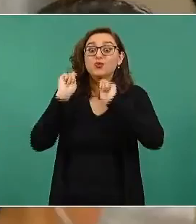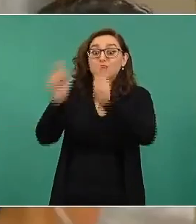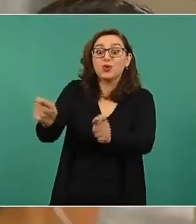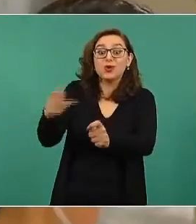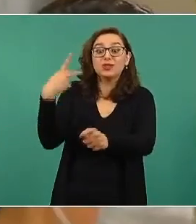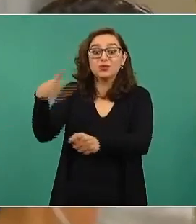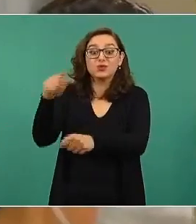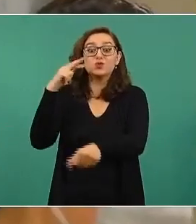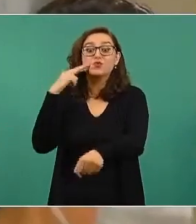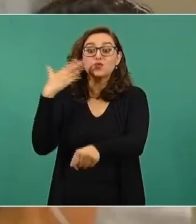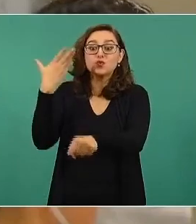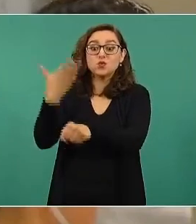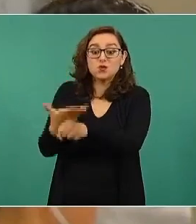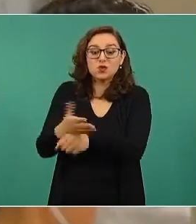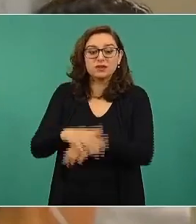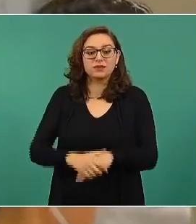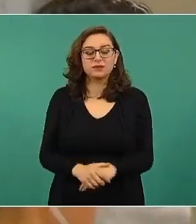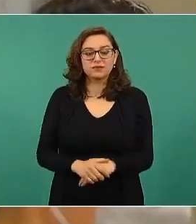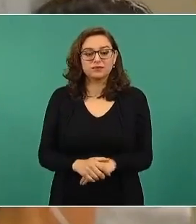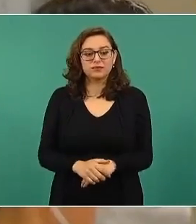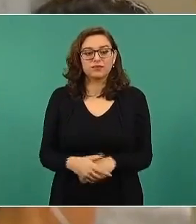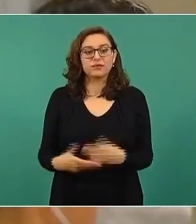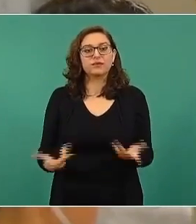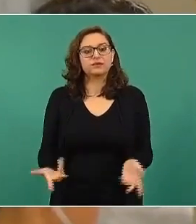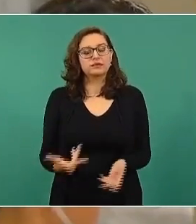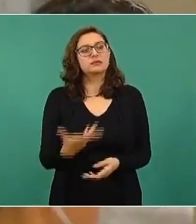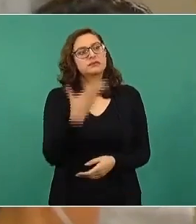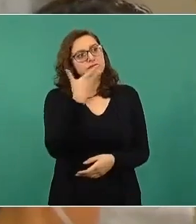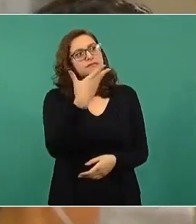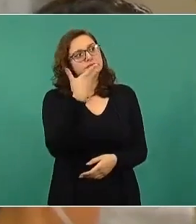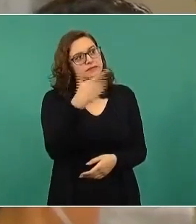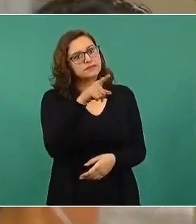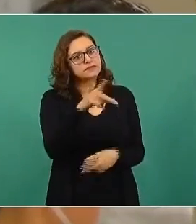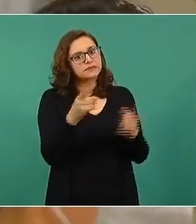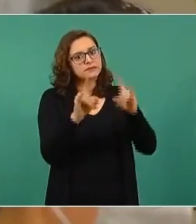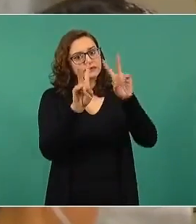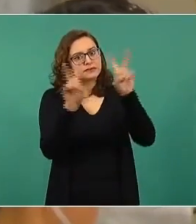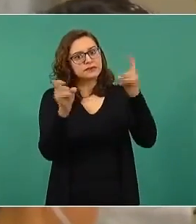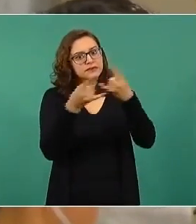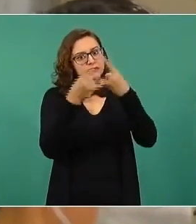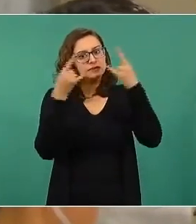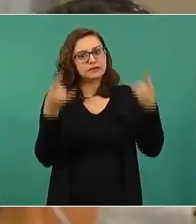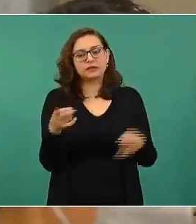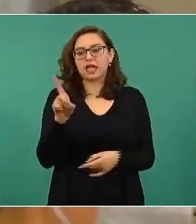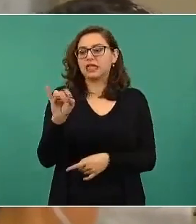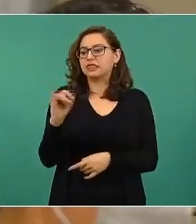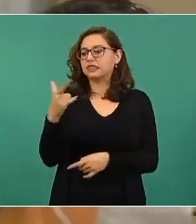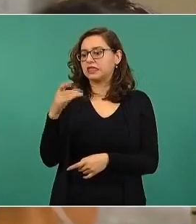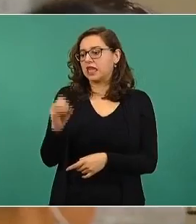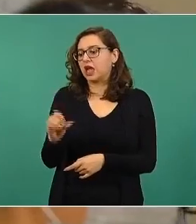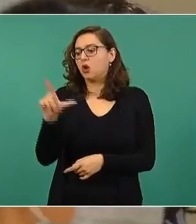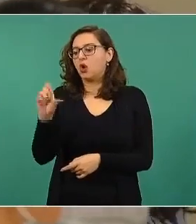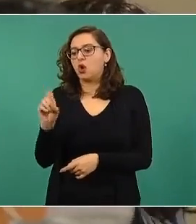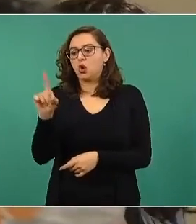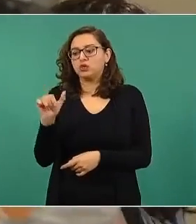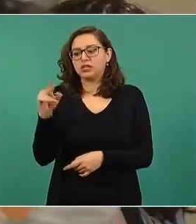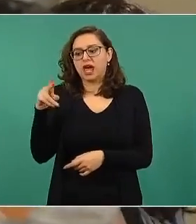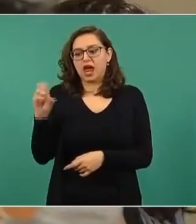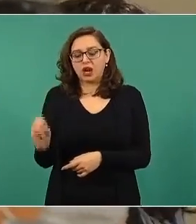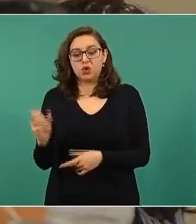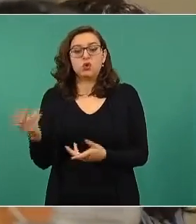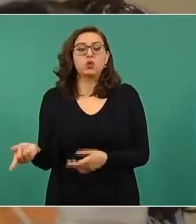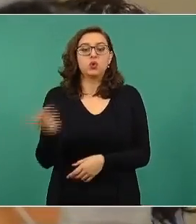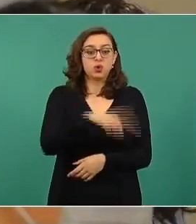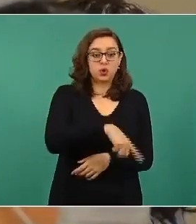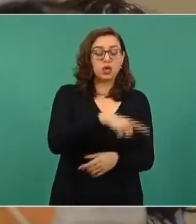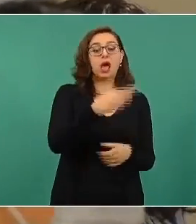Justo, qué bueno que menciona el caso de Diego y de Lozano, porque justo es lo que está haciendo Durazo ahorita y es lo que se pretendería que no